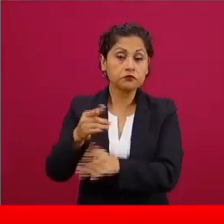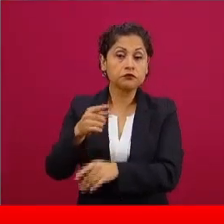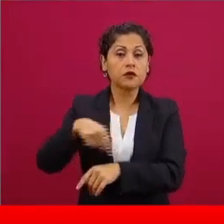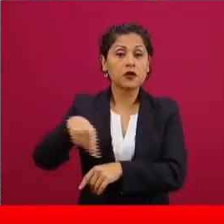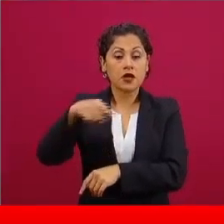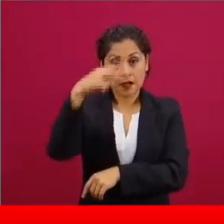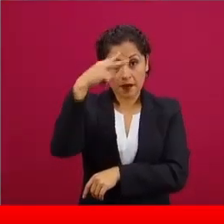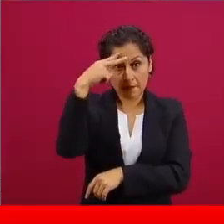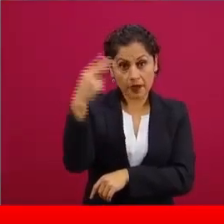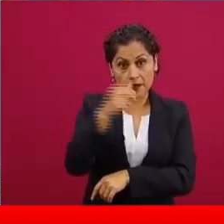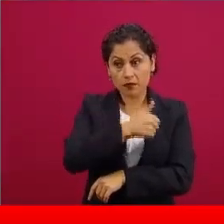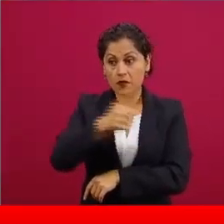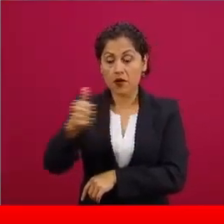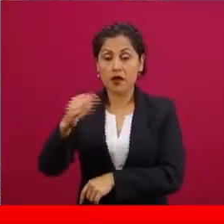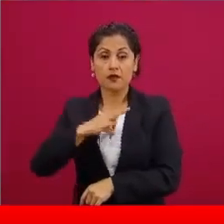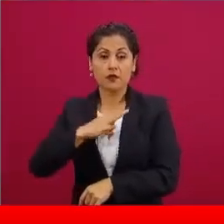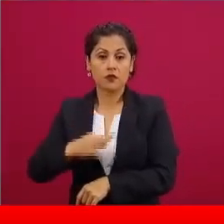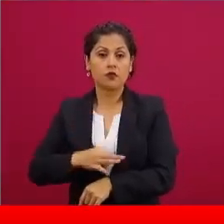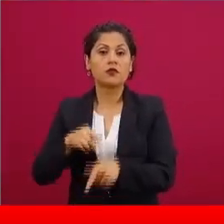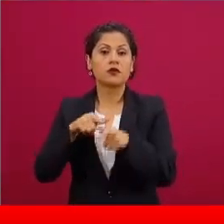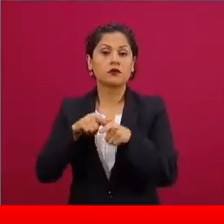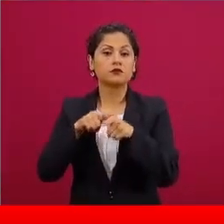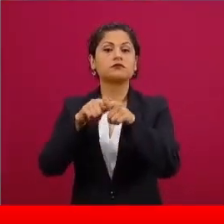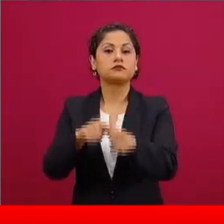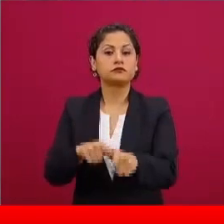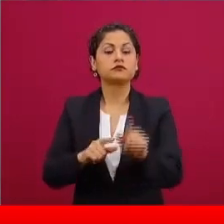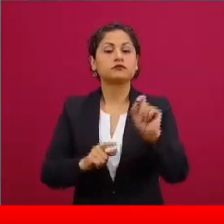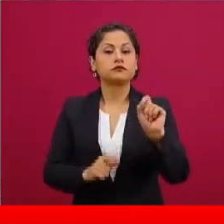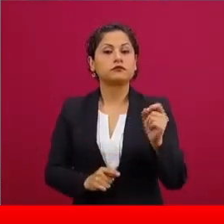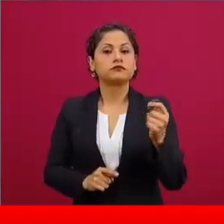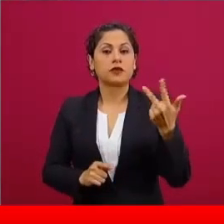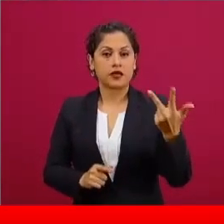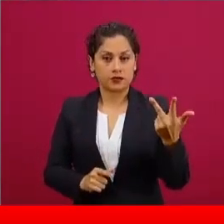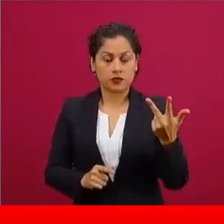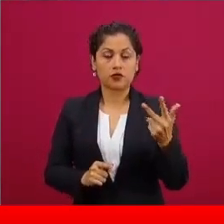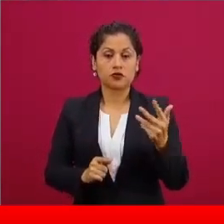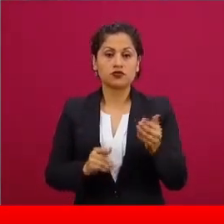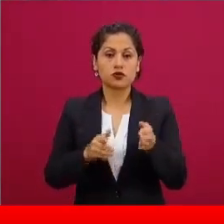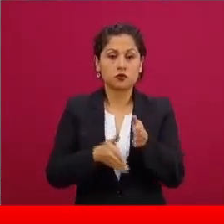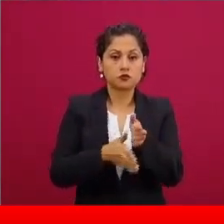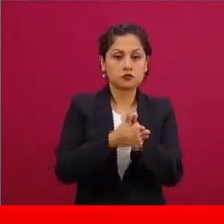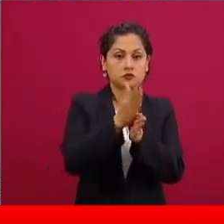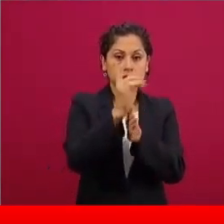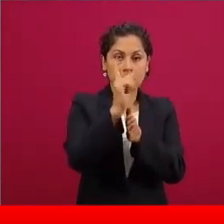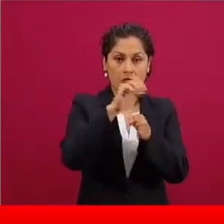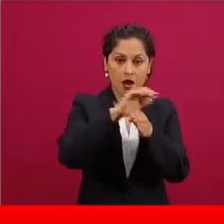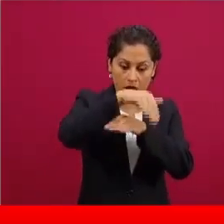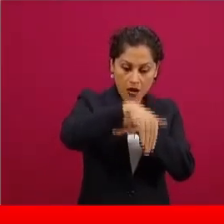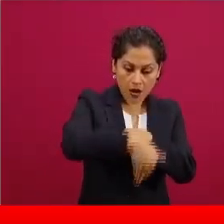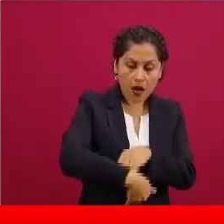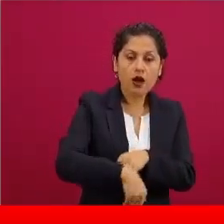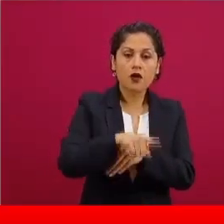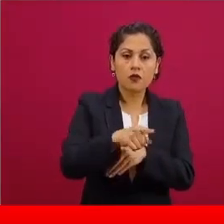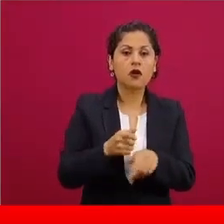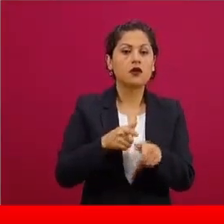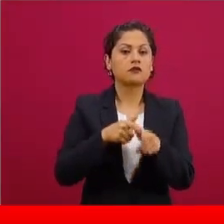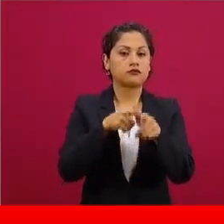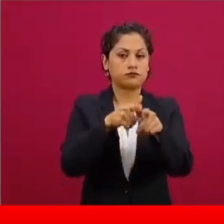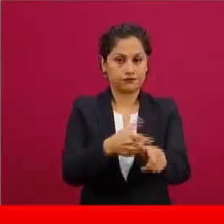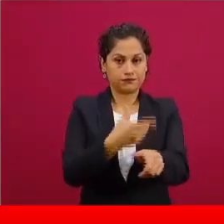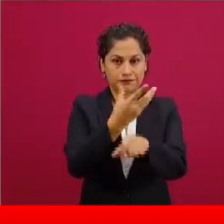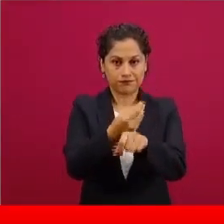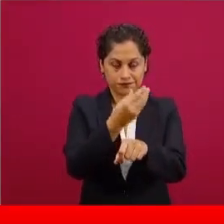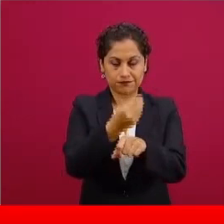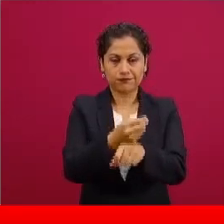28 terminación de empresas y canales 29 parque ecológico